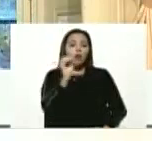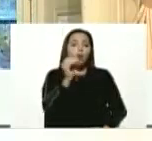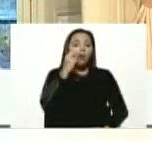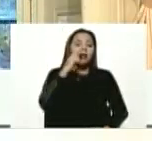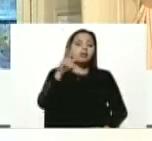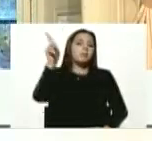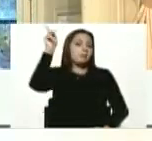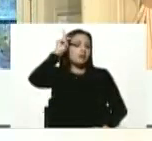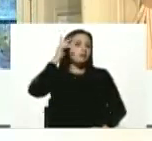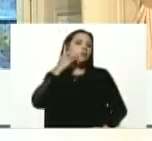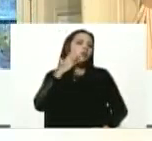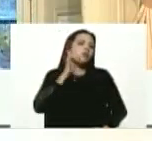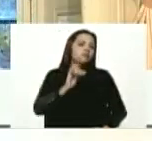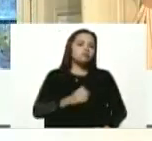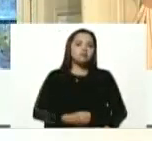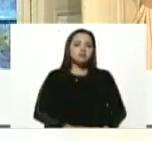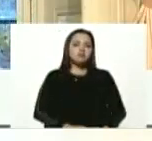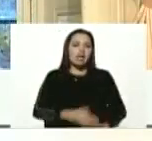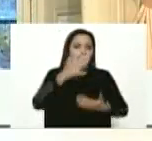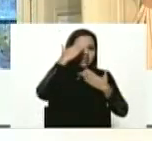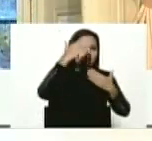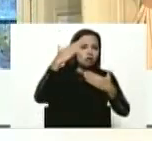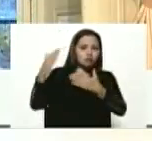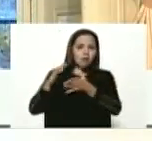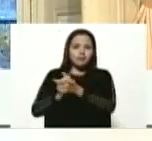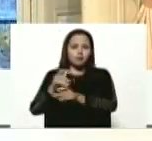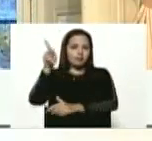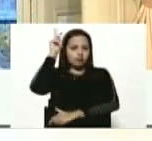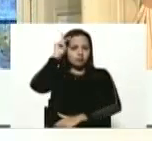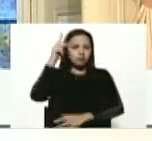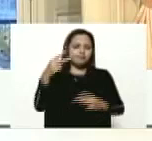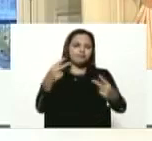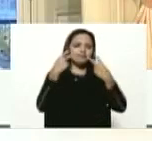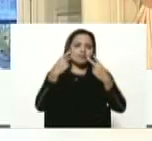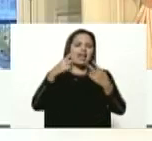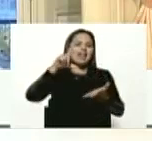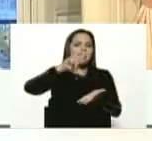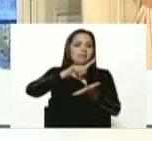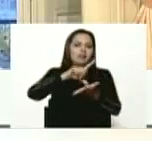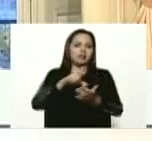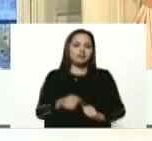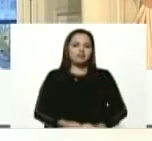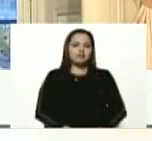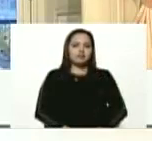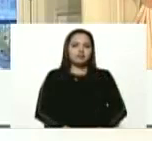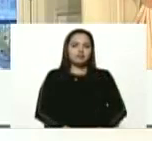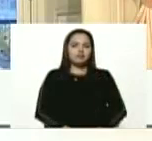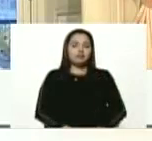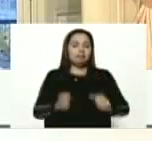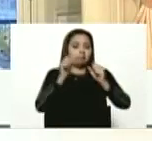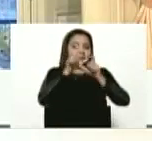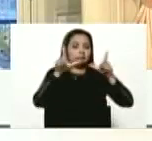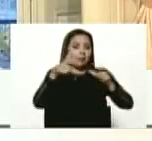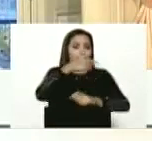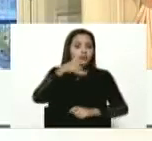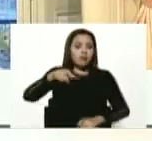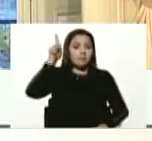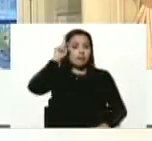Lima. Mi saludo a mis amigos en Lima. Es impresionante la gente que nos ve en Lima, en Perú.